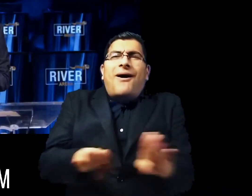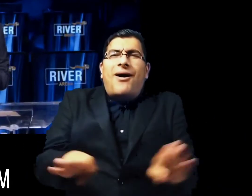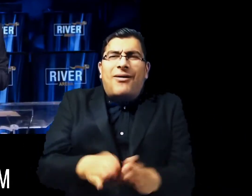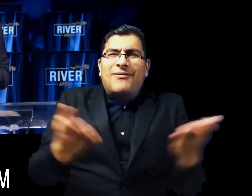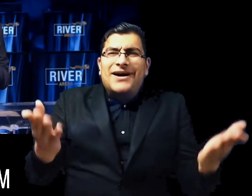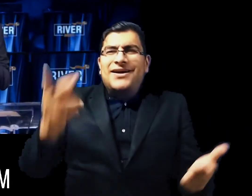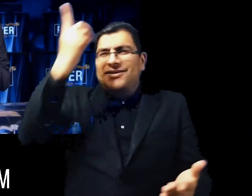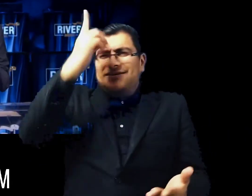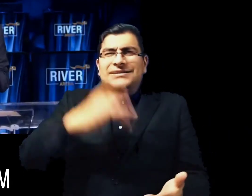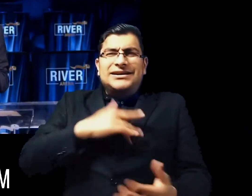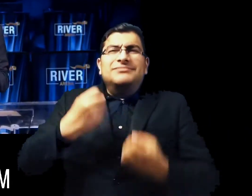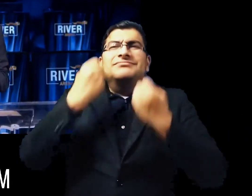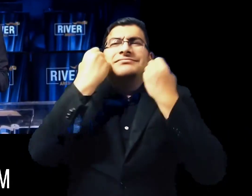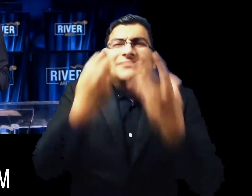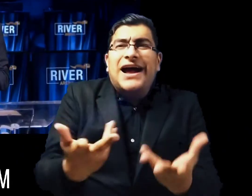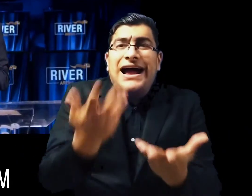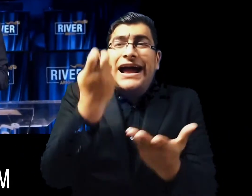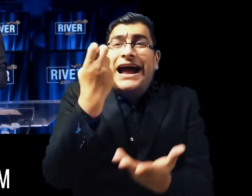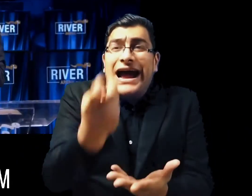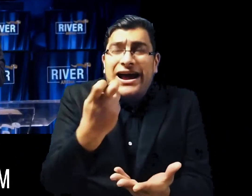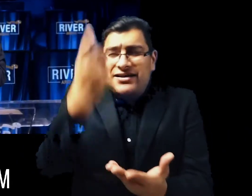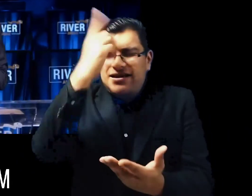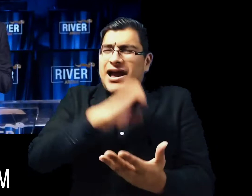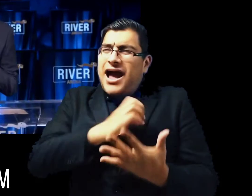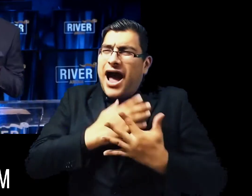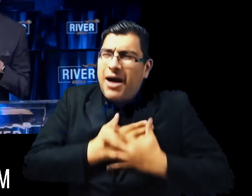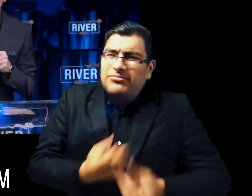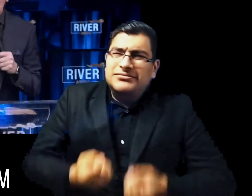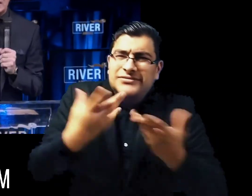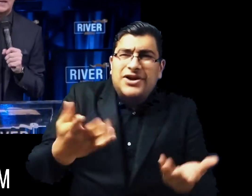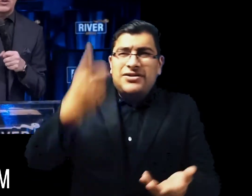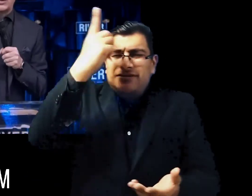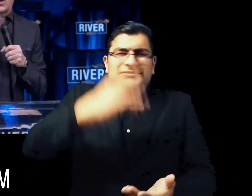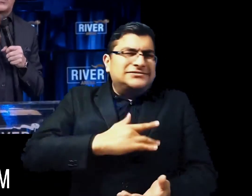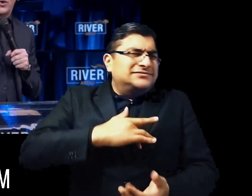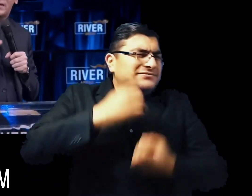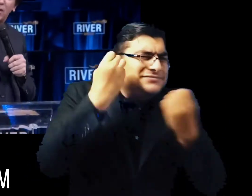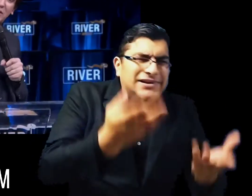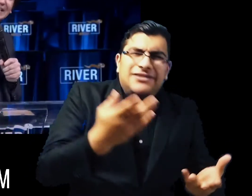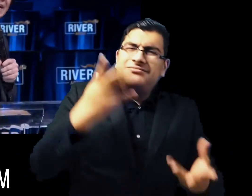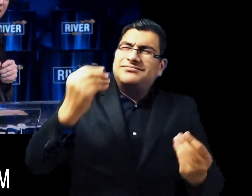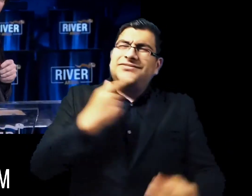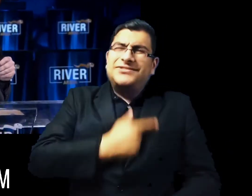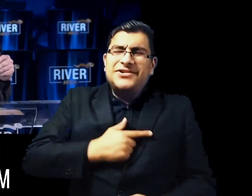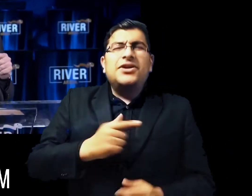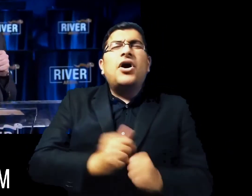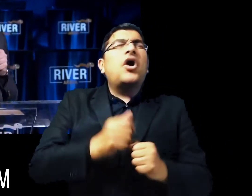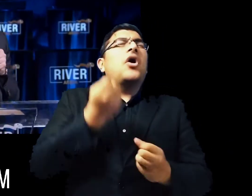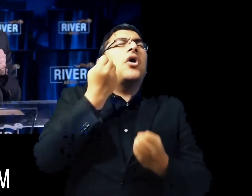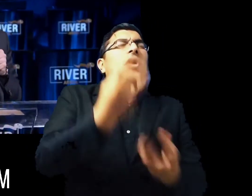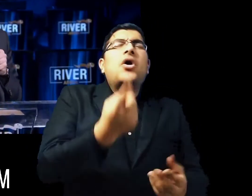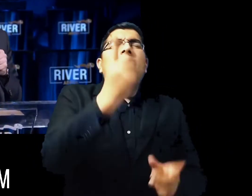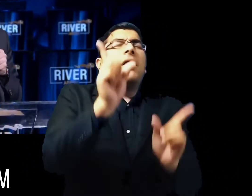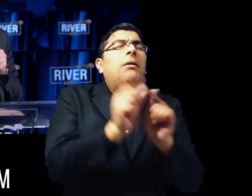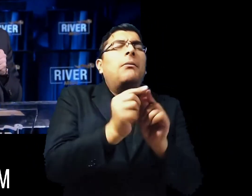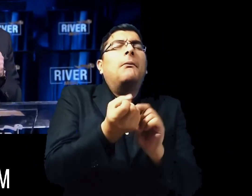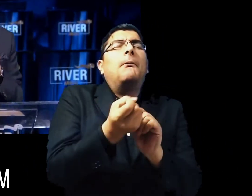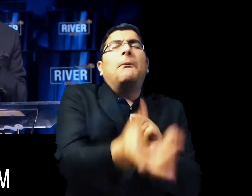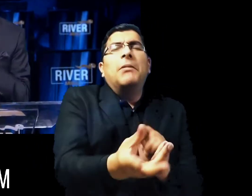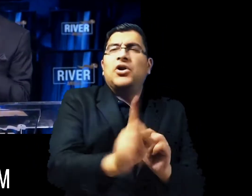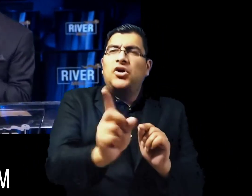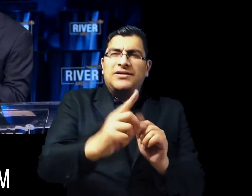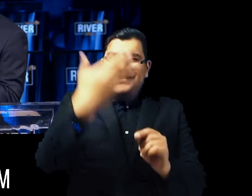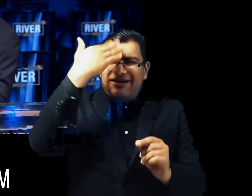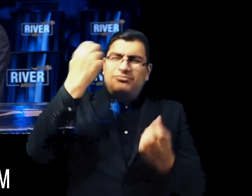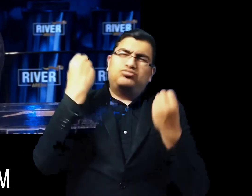La gracia también es eso. A Dios le gusta todo tipo de gracia. Él no se conforma con una talla única de gracia.